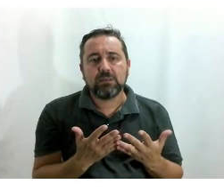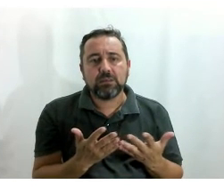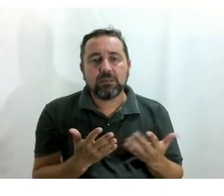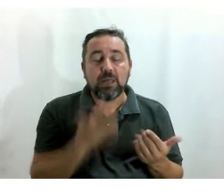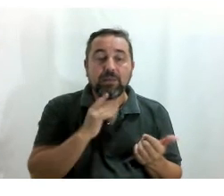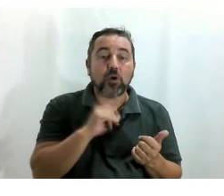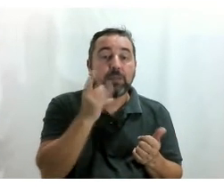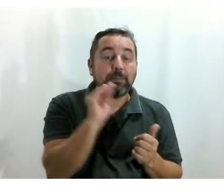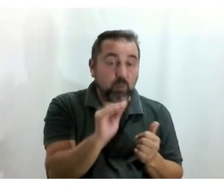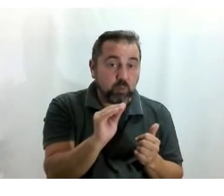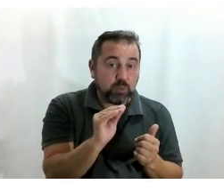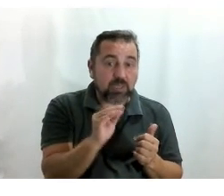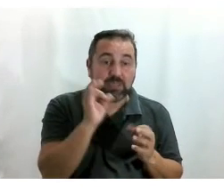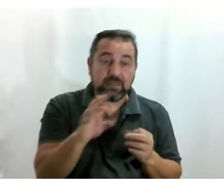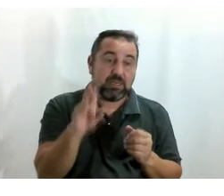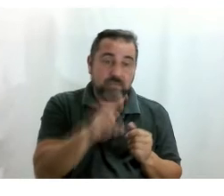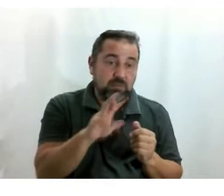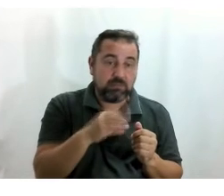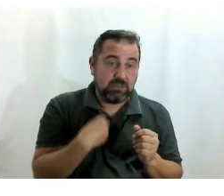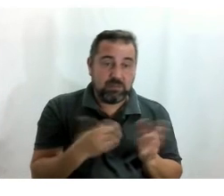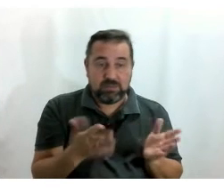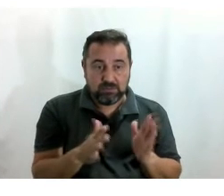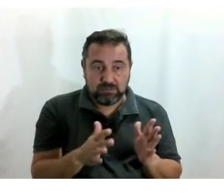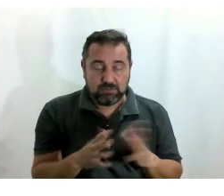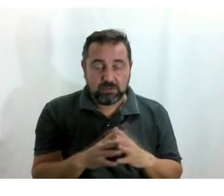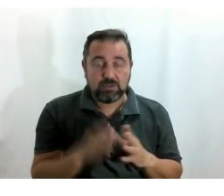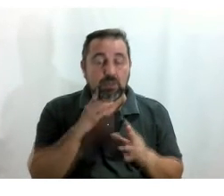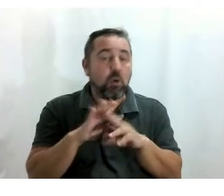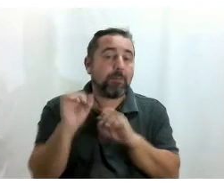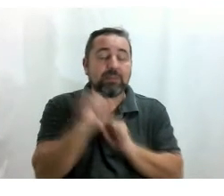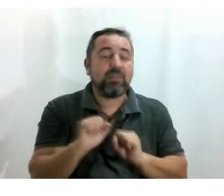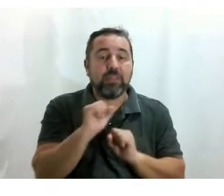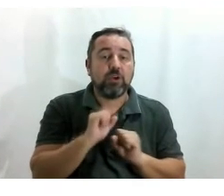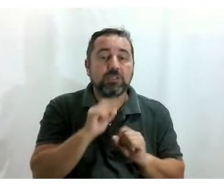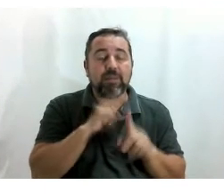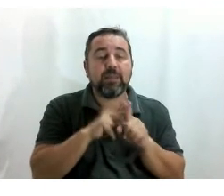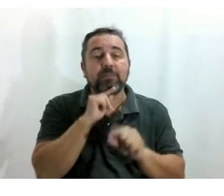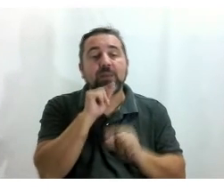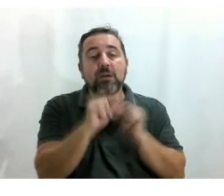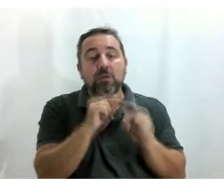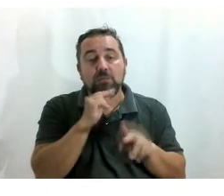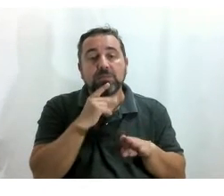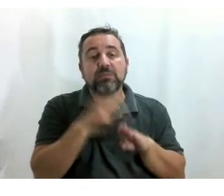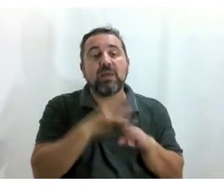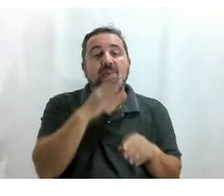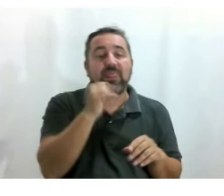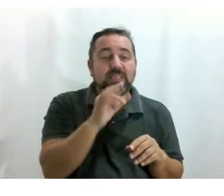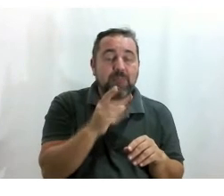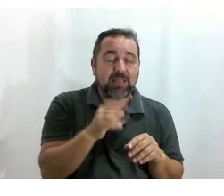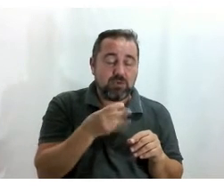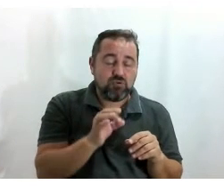Había otra pregunta que incidía también un poco en el mismo tema, la prevención de la ototoxicidad por cisplatino